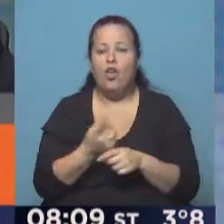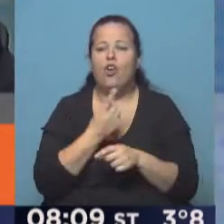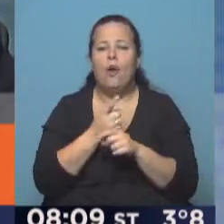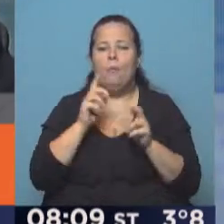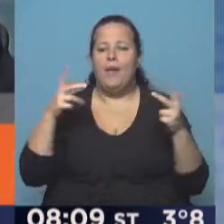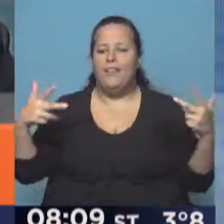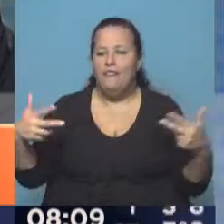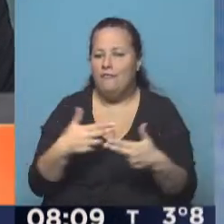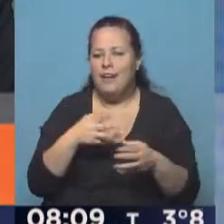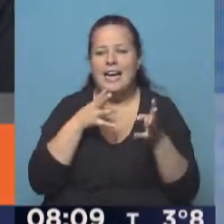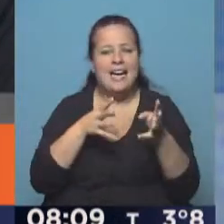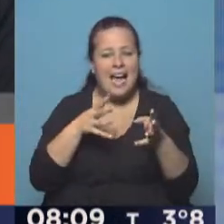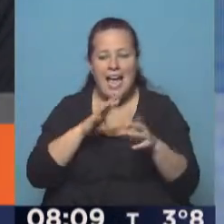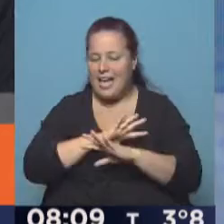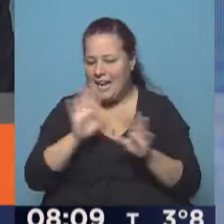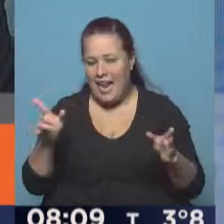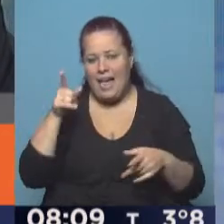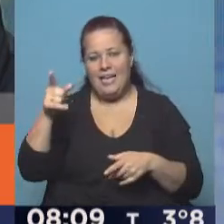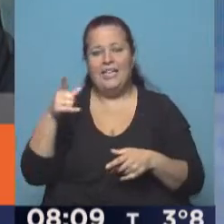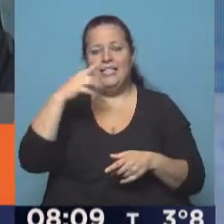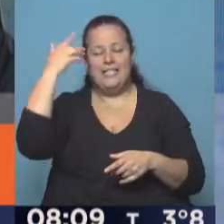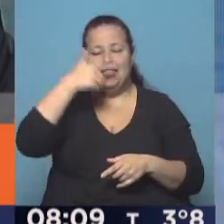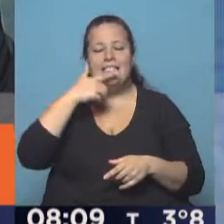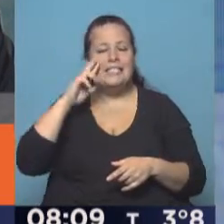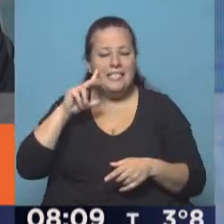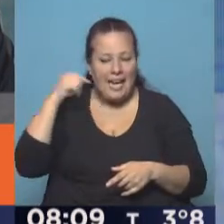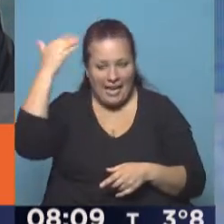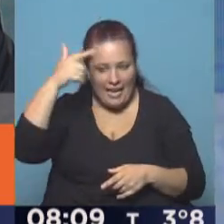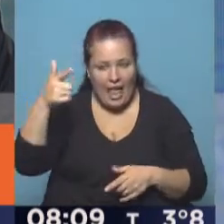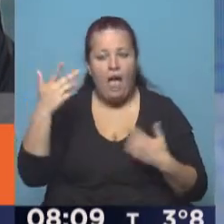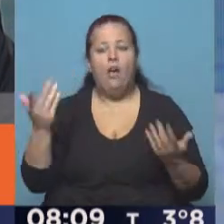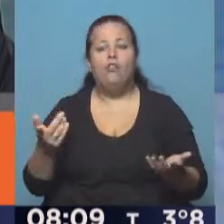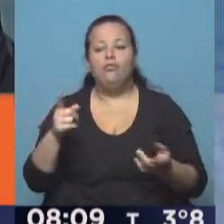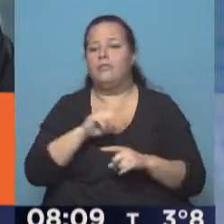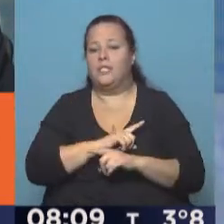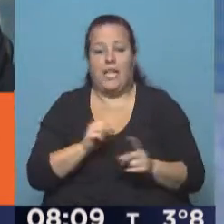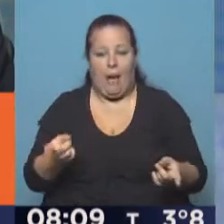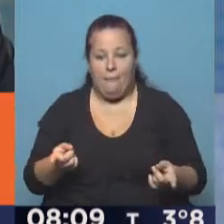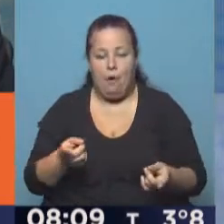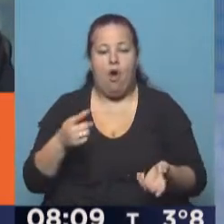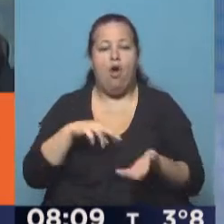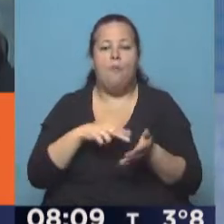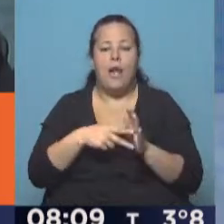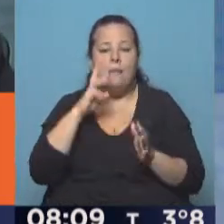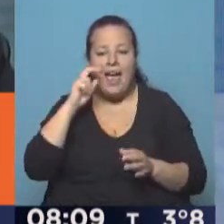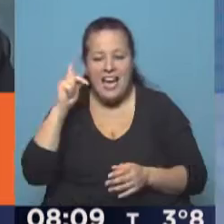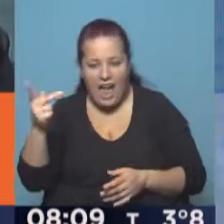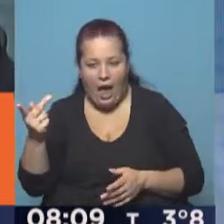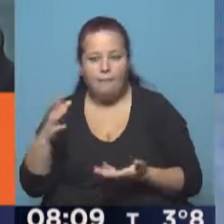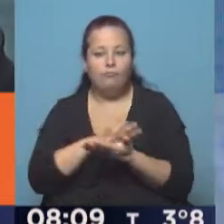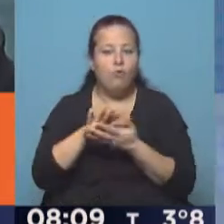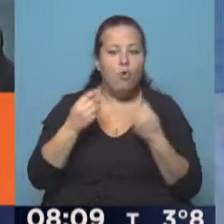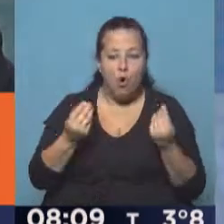parar la guerra efectivamente en Siria, entonces, y tampoco los problemas en Irak.